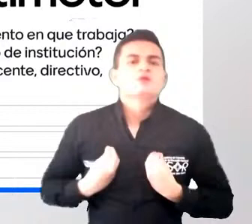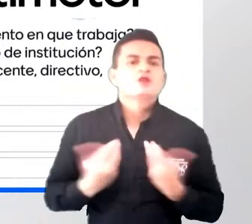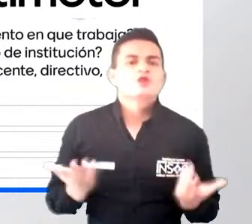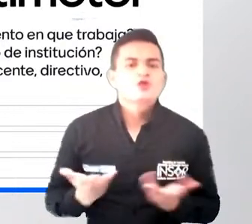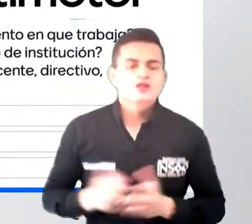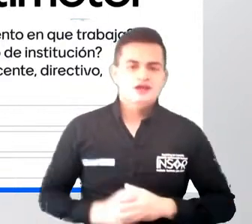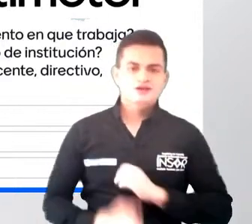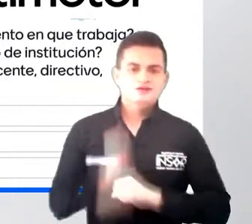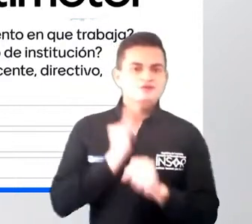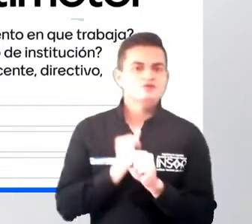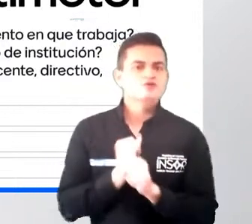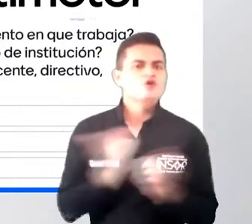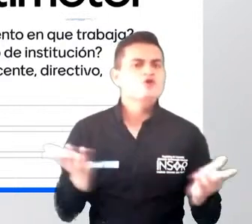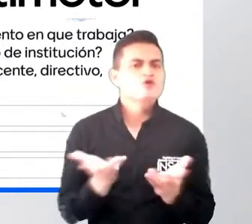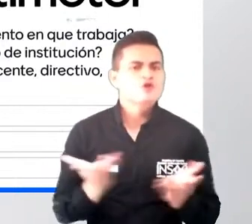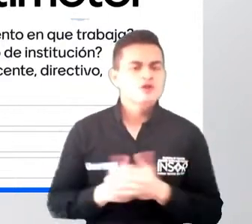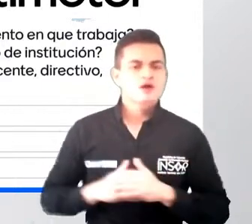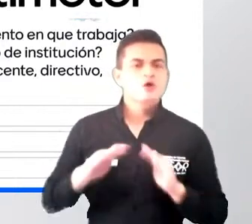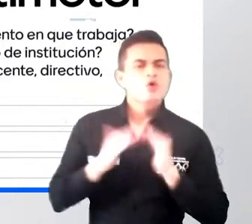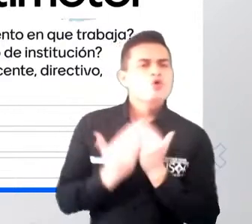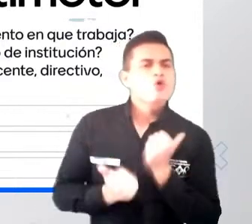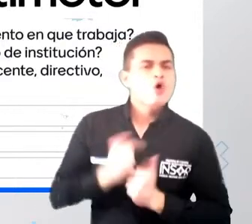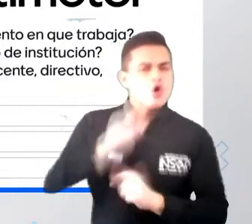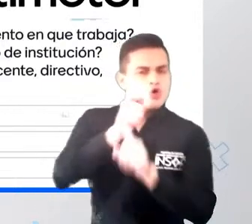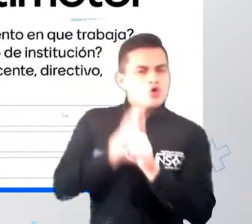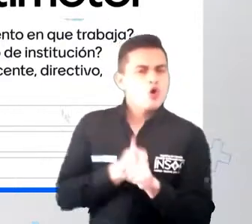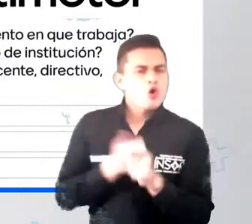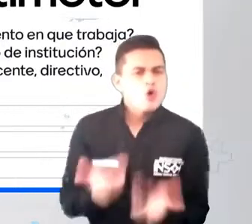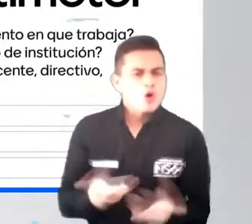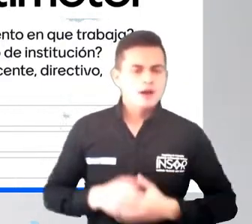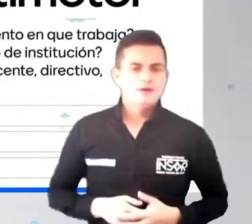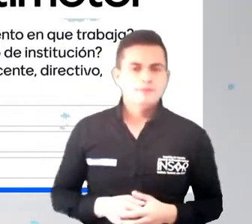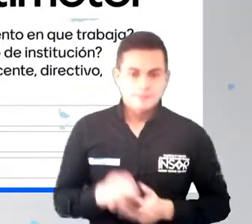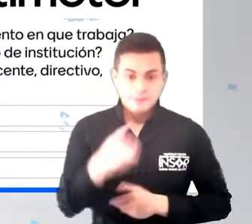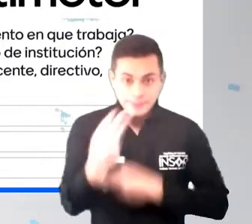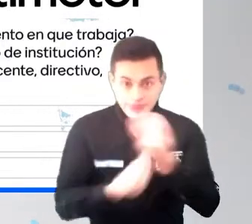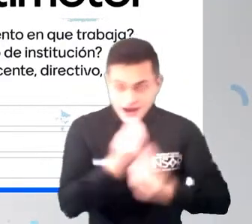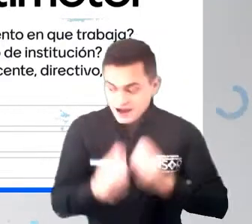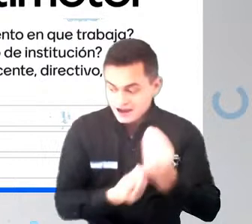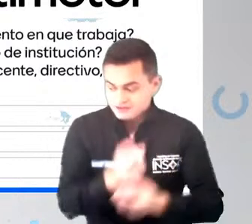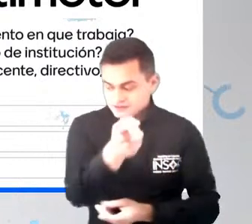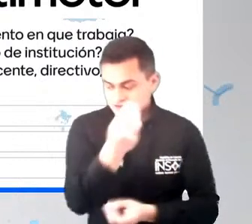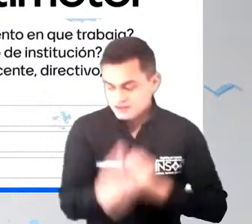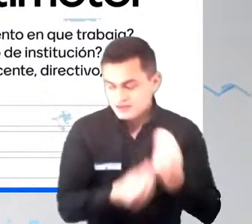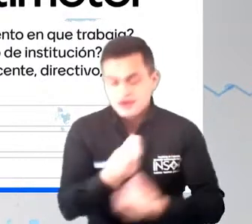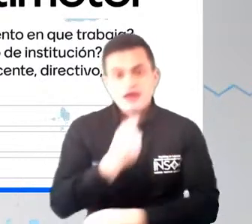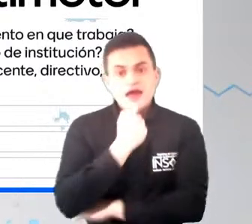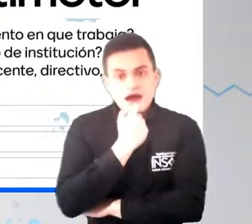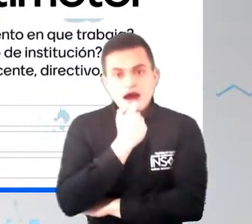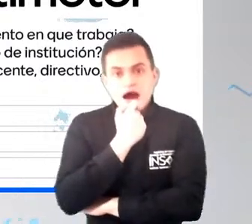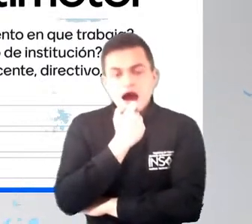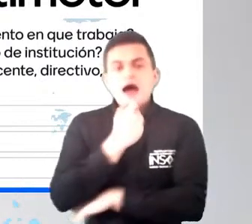institución? ¿Cuál es su rol? Y mientras ustedes van haciendo eso, acuérdense, código